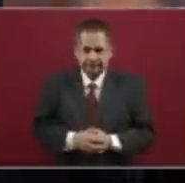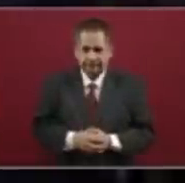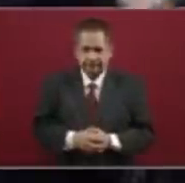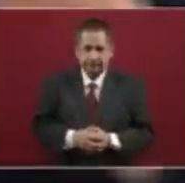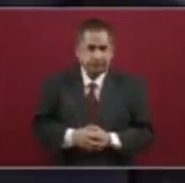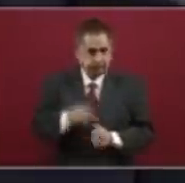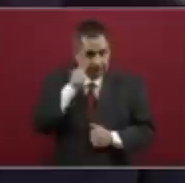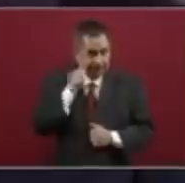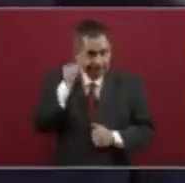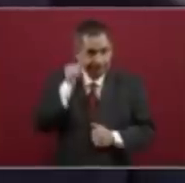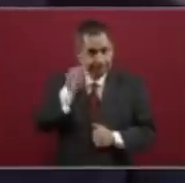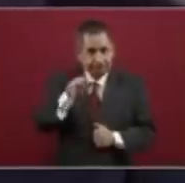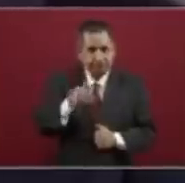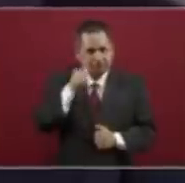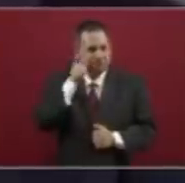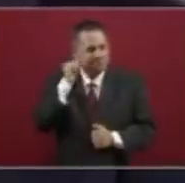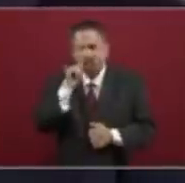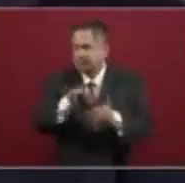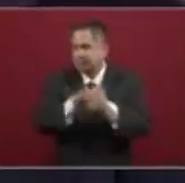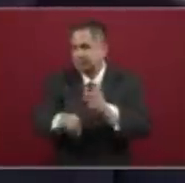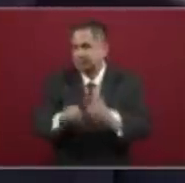Ayer, por ejemplo,